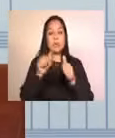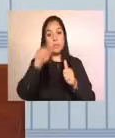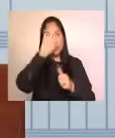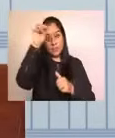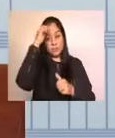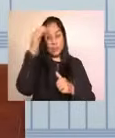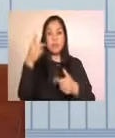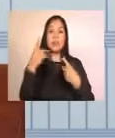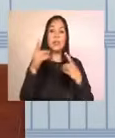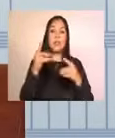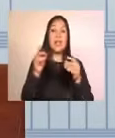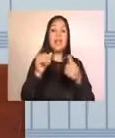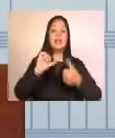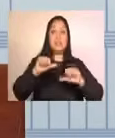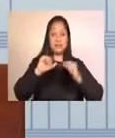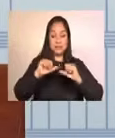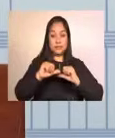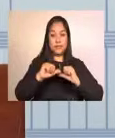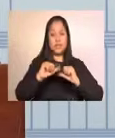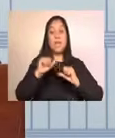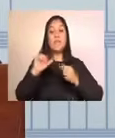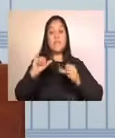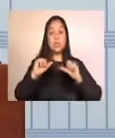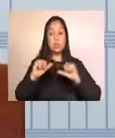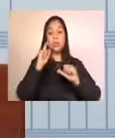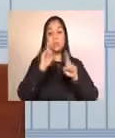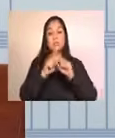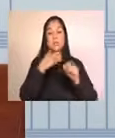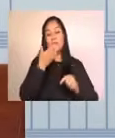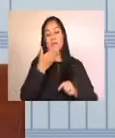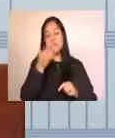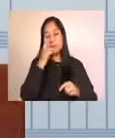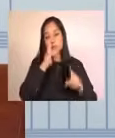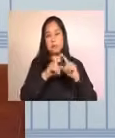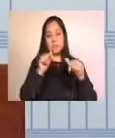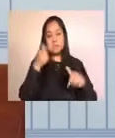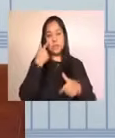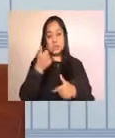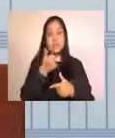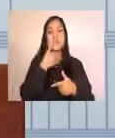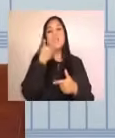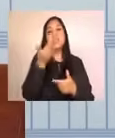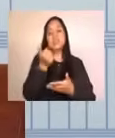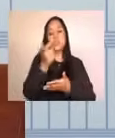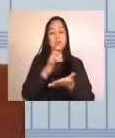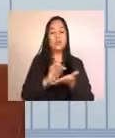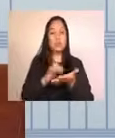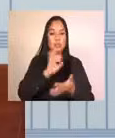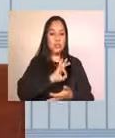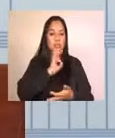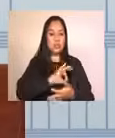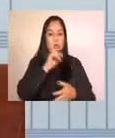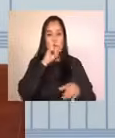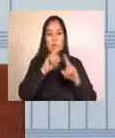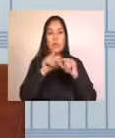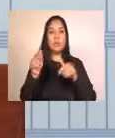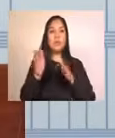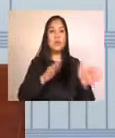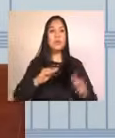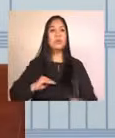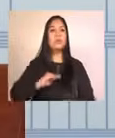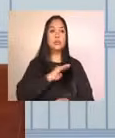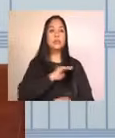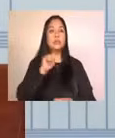datos abiertos que a la vez facilitan los ejercicios de auditoría social. Entonces, el Ministerio de Finanzas Públicas, desde